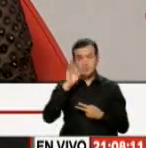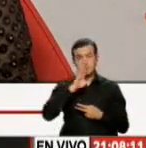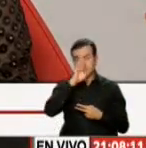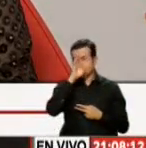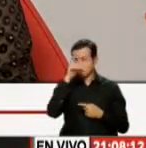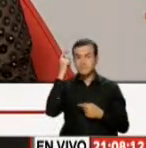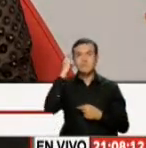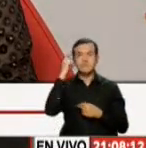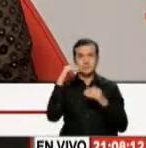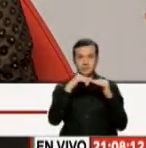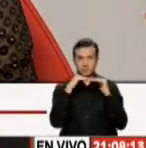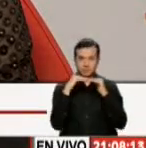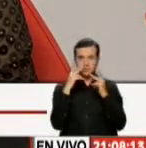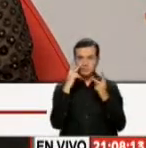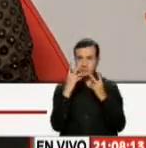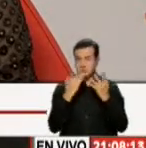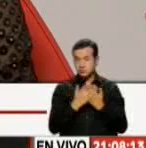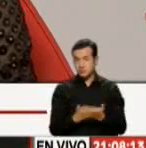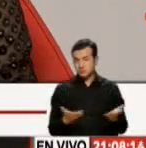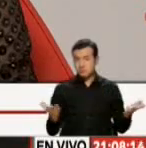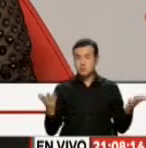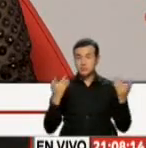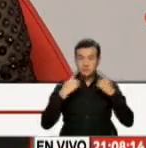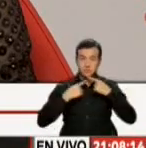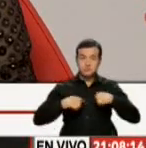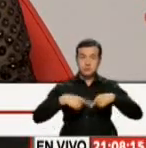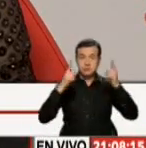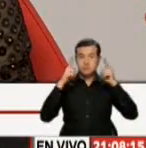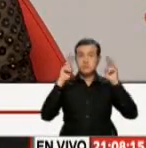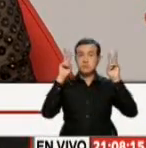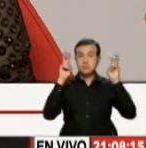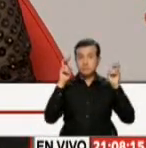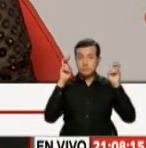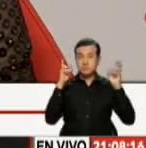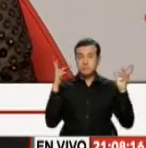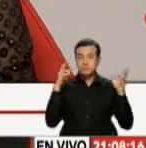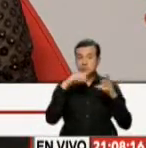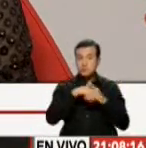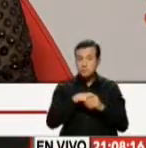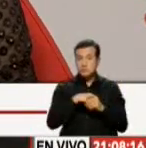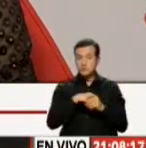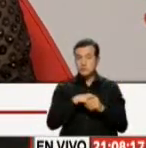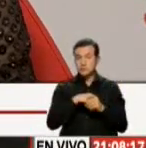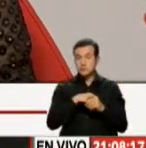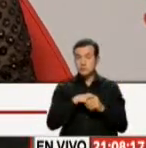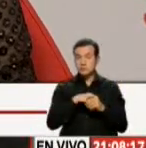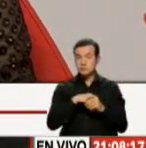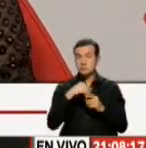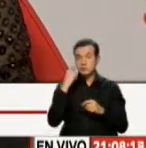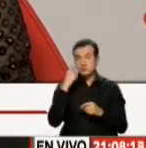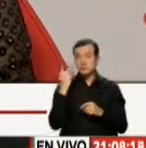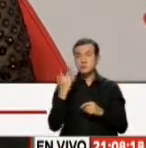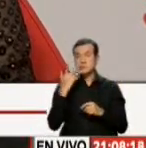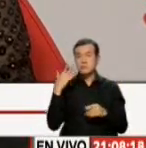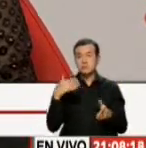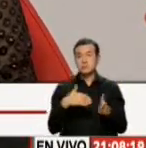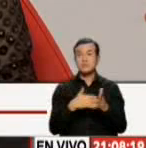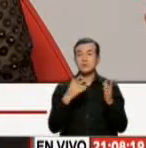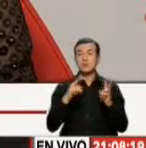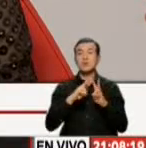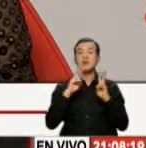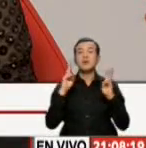Y como lo hemos visto, por ejemplo, habló de este famoso plebiscito interno, que cuestionaba de alguna manera el